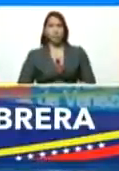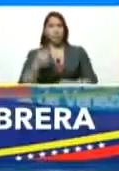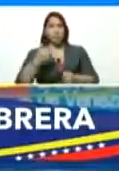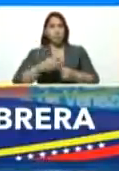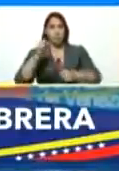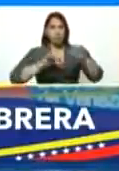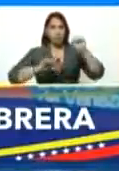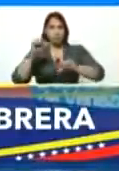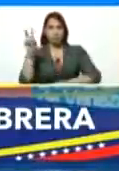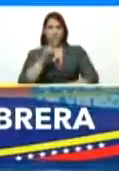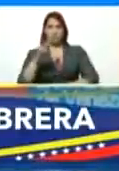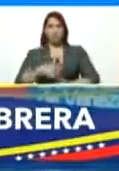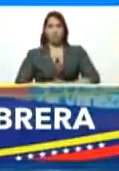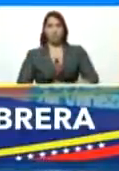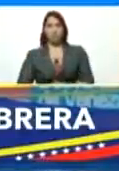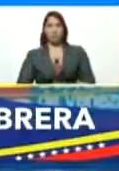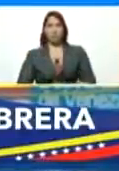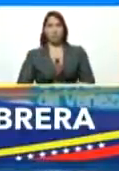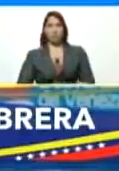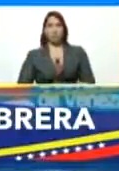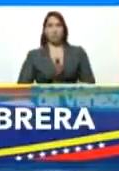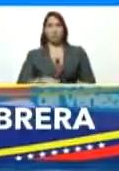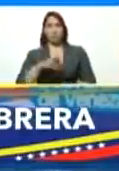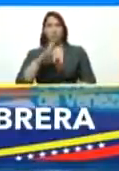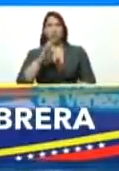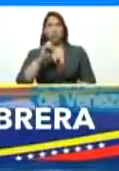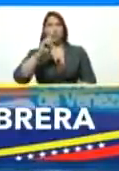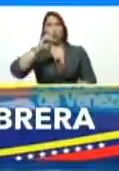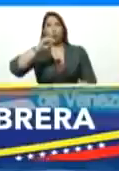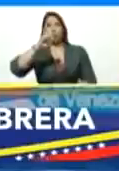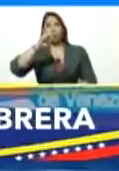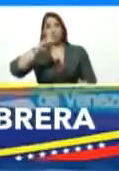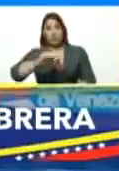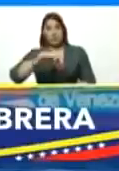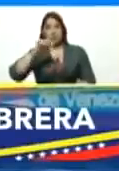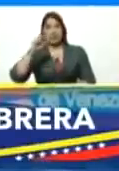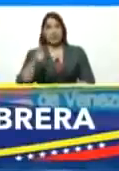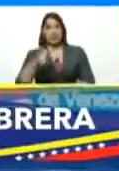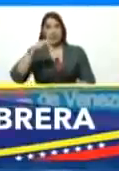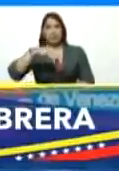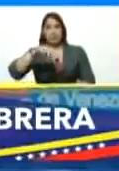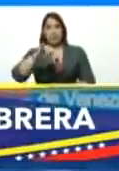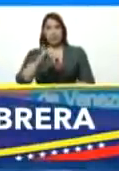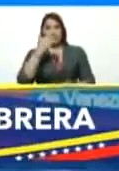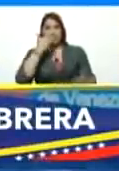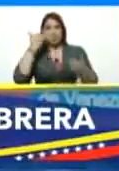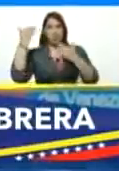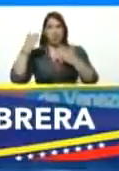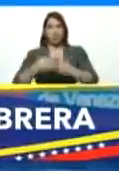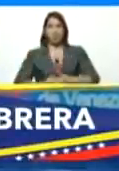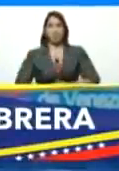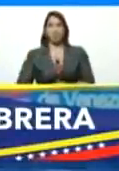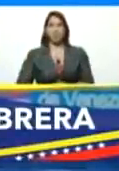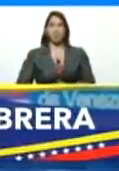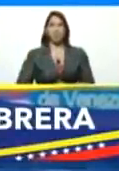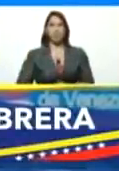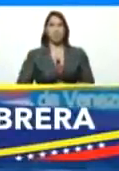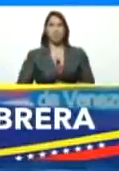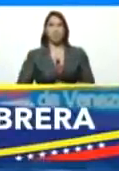venezolana rosas min hilda mar padilla cara zona